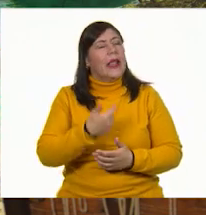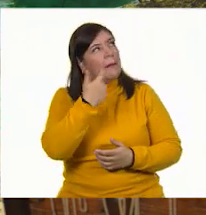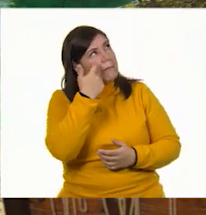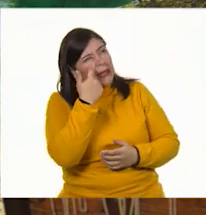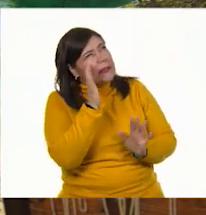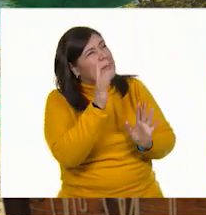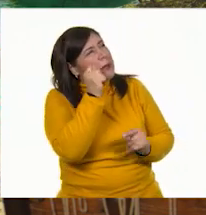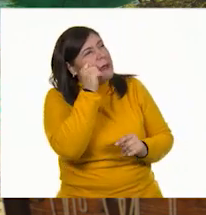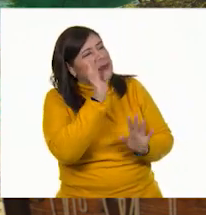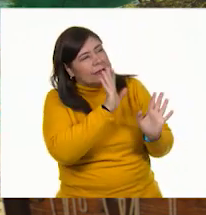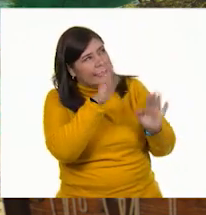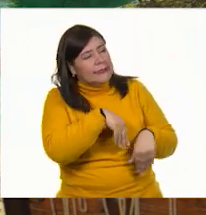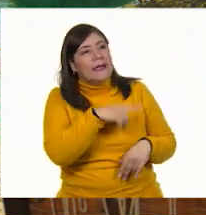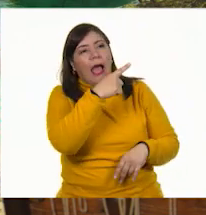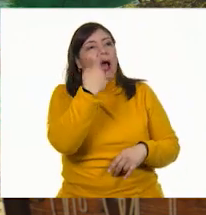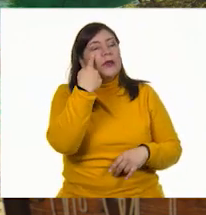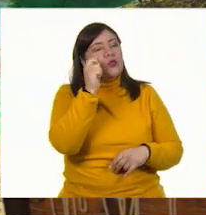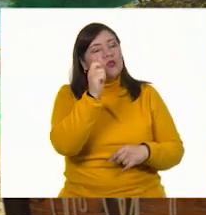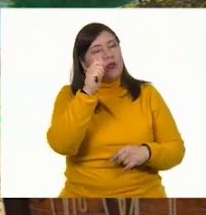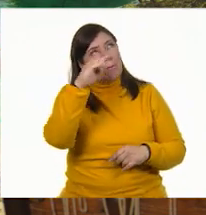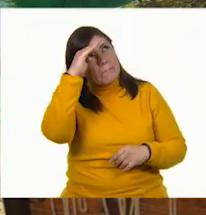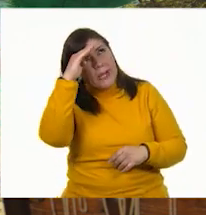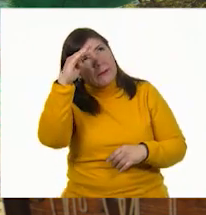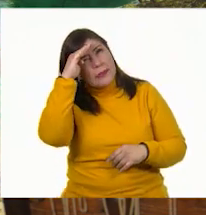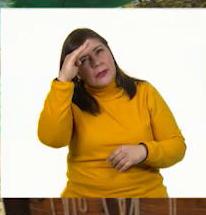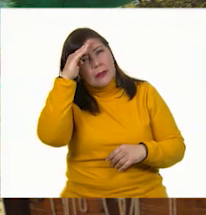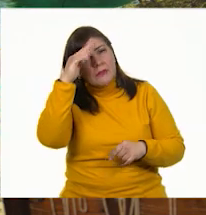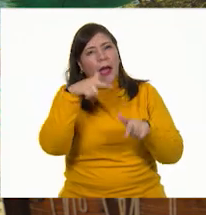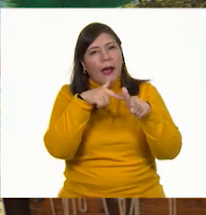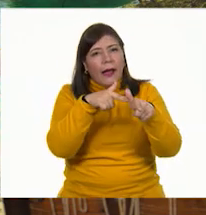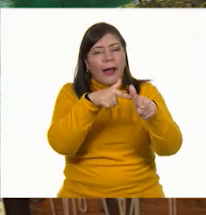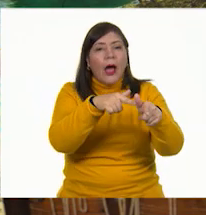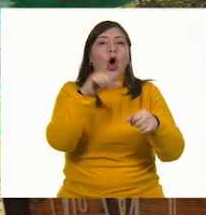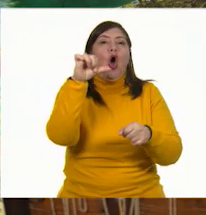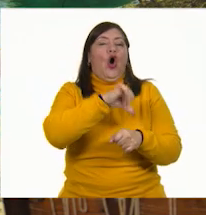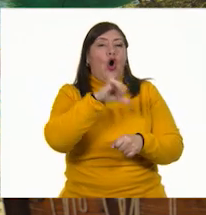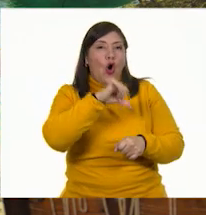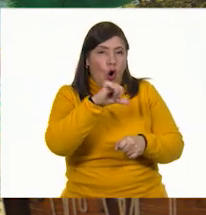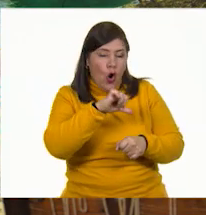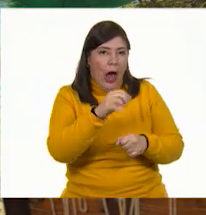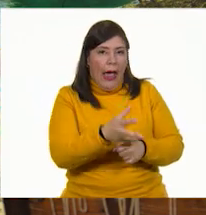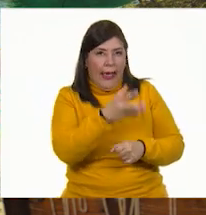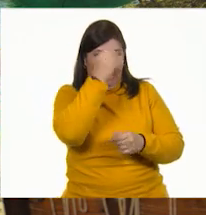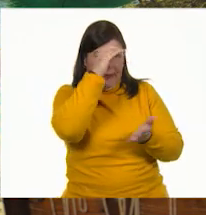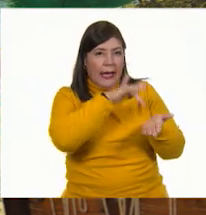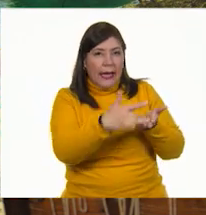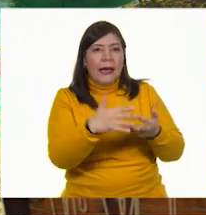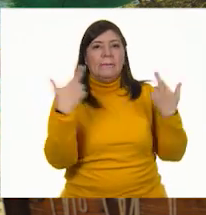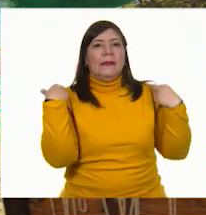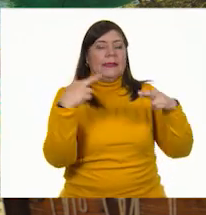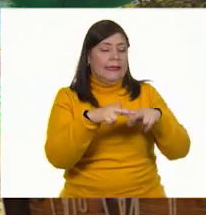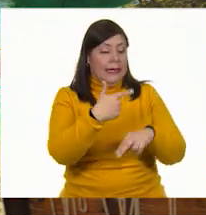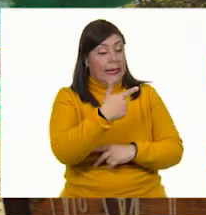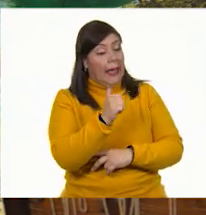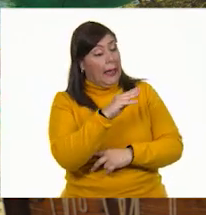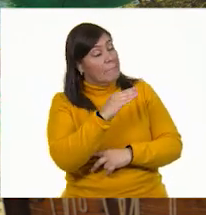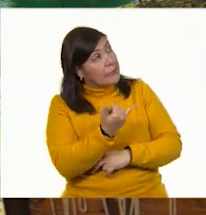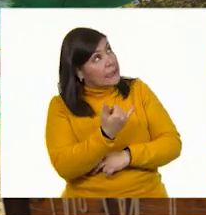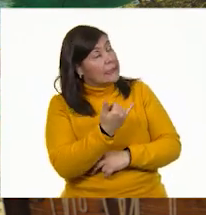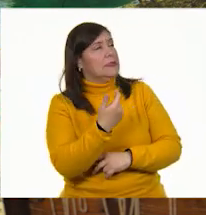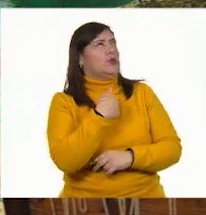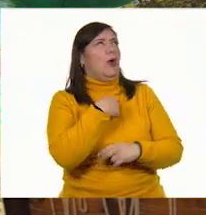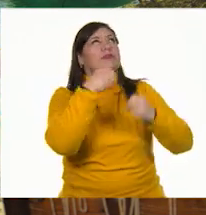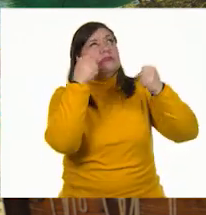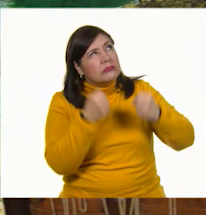Bueno, no importa. Tú sigue analizando y aplicando lo que hoy aprendimos con la maestra Gaby. Estoy seguro